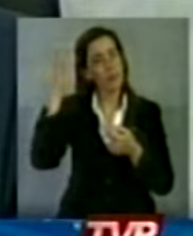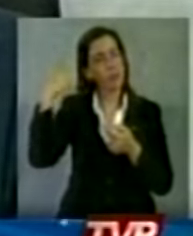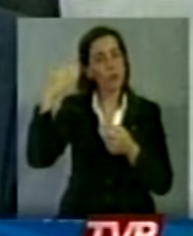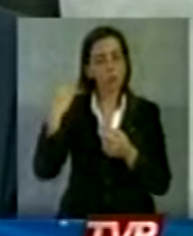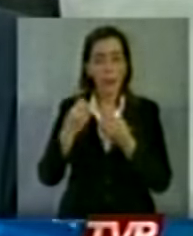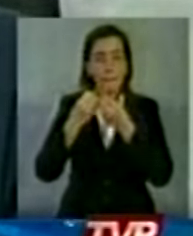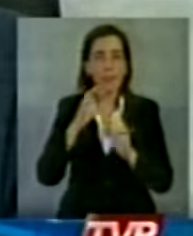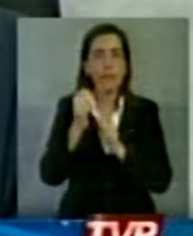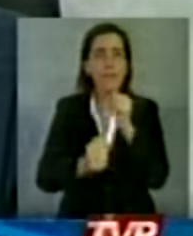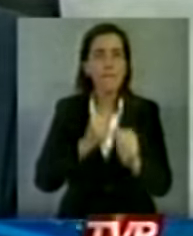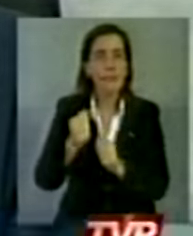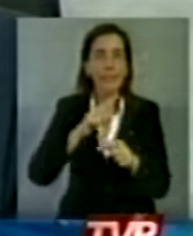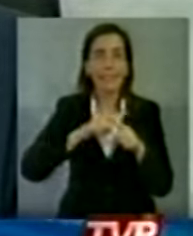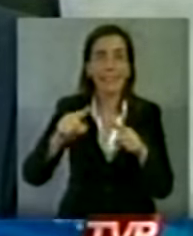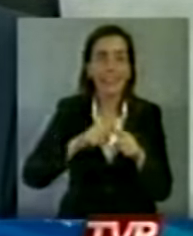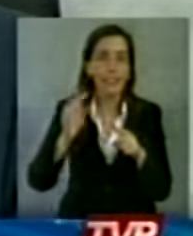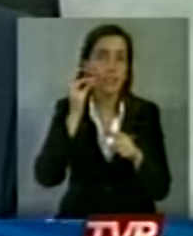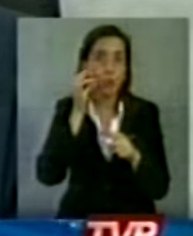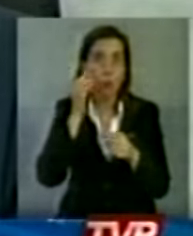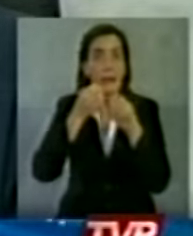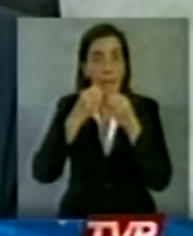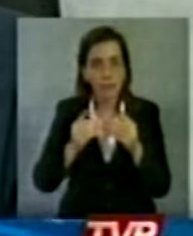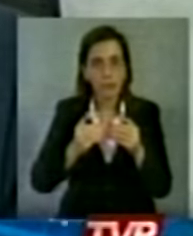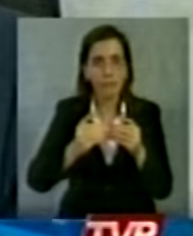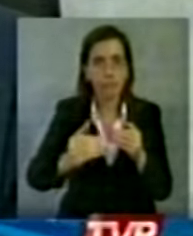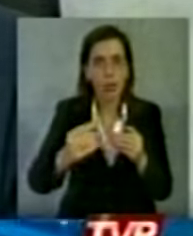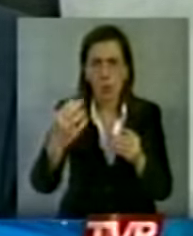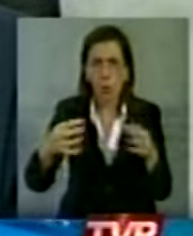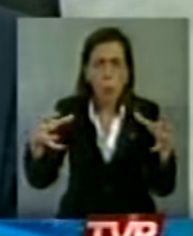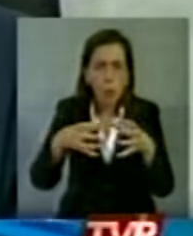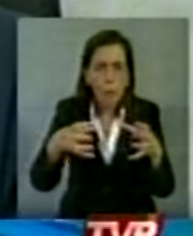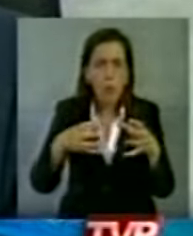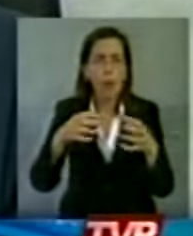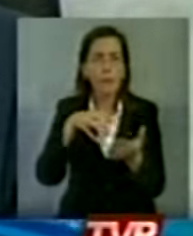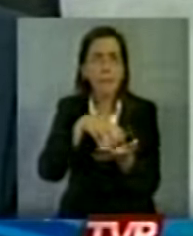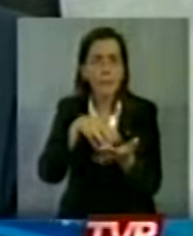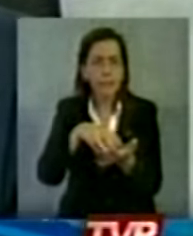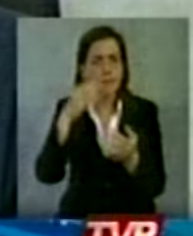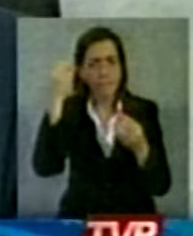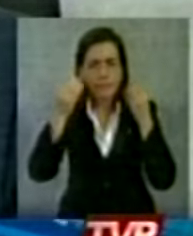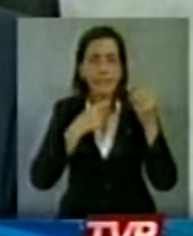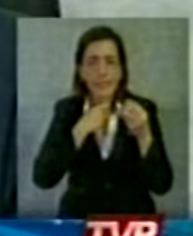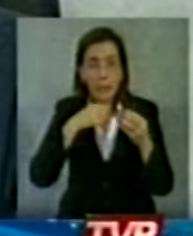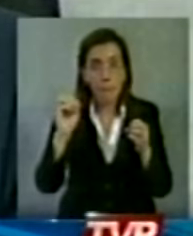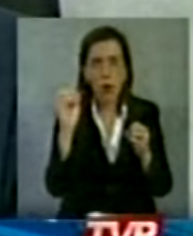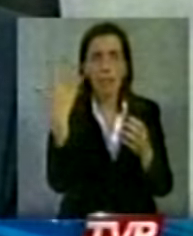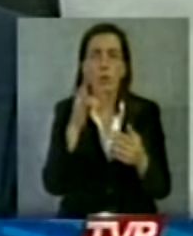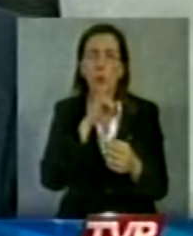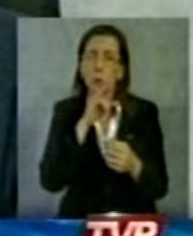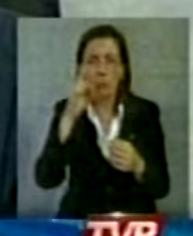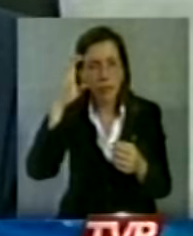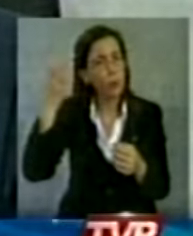país a través de un sector dirigente lúcido y preocupado por modernizar Tucumán en